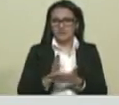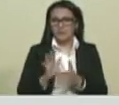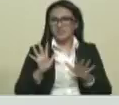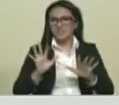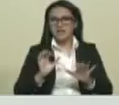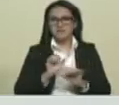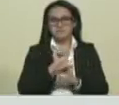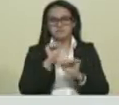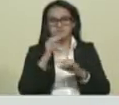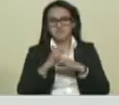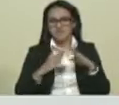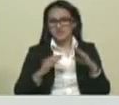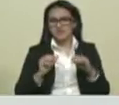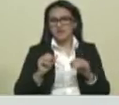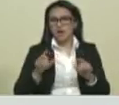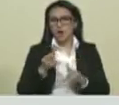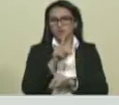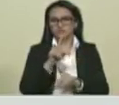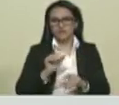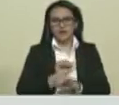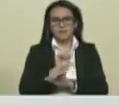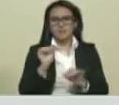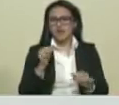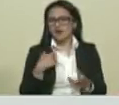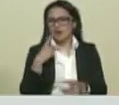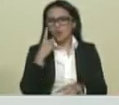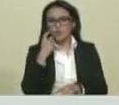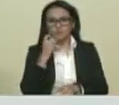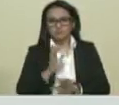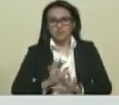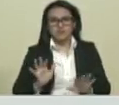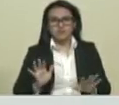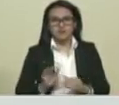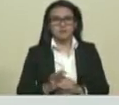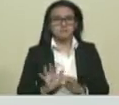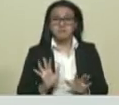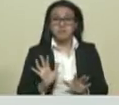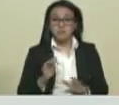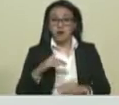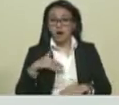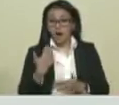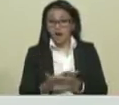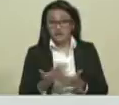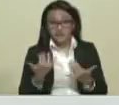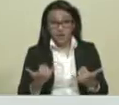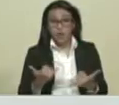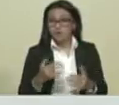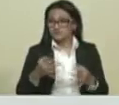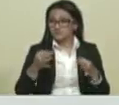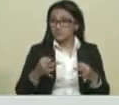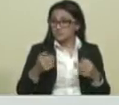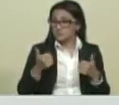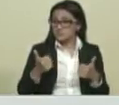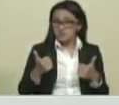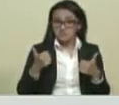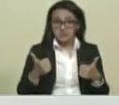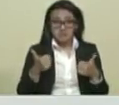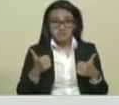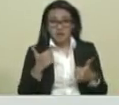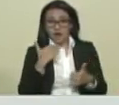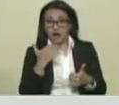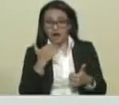10:30, 11, 11:30 de la mañana, estamos acostumbrados a ello, sin embargo, esperamos hasta esta hora para estar seguros si había